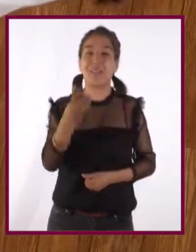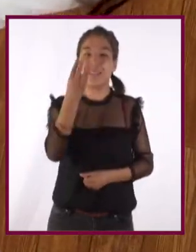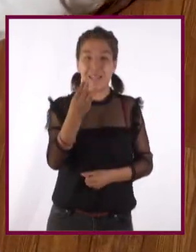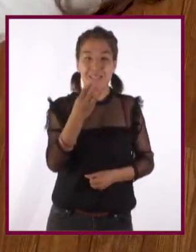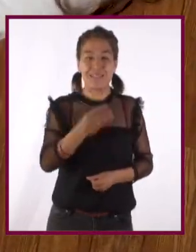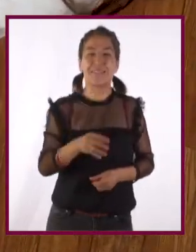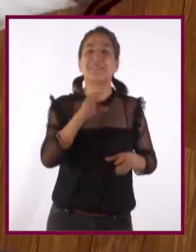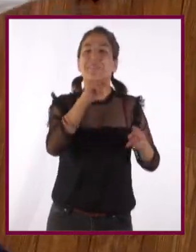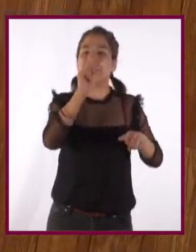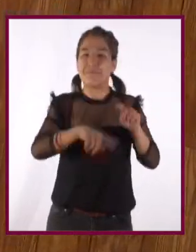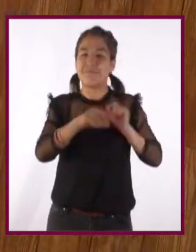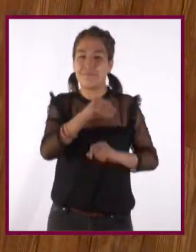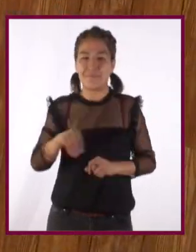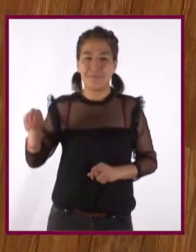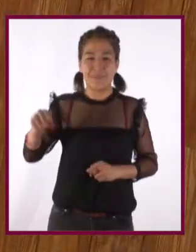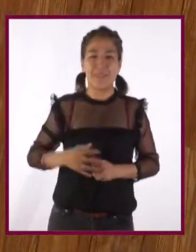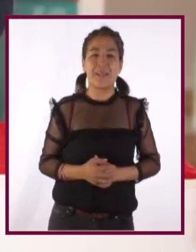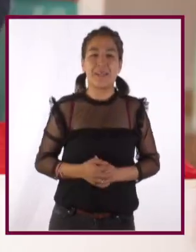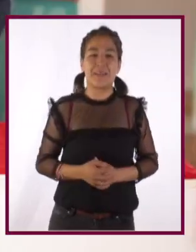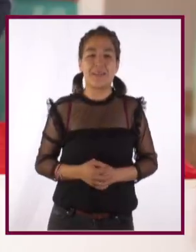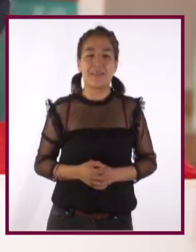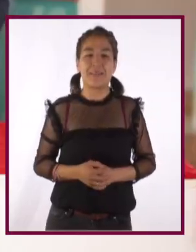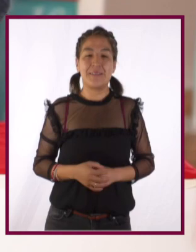quitar 3 fichas de la tercera fila.